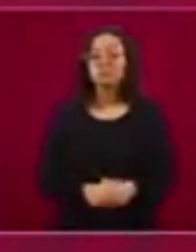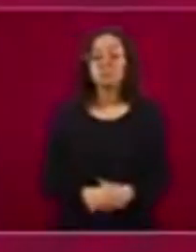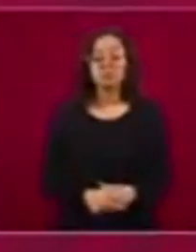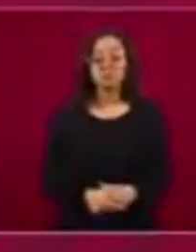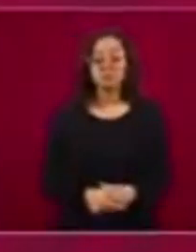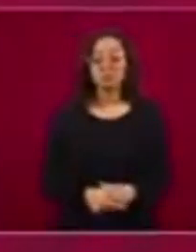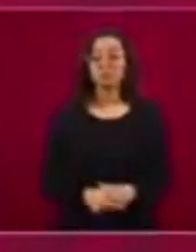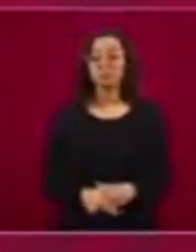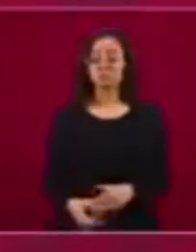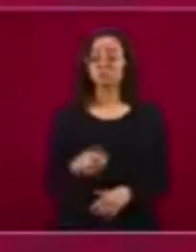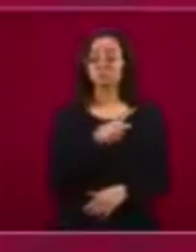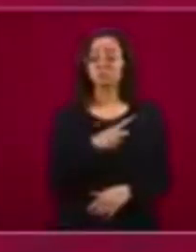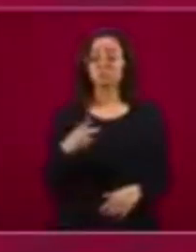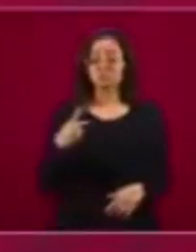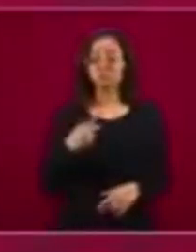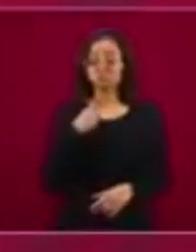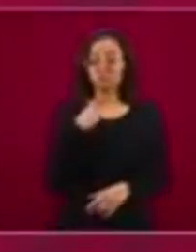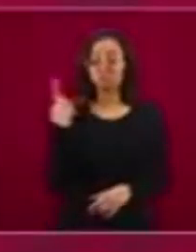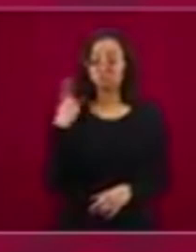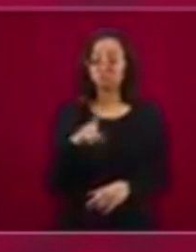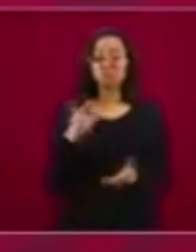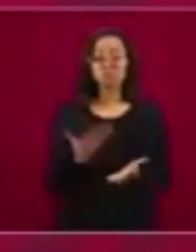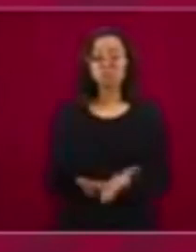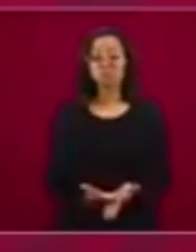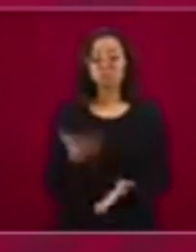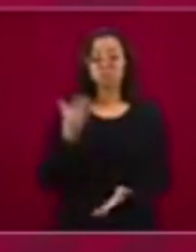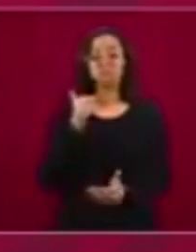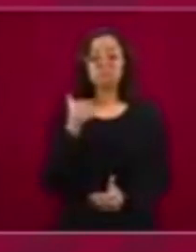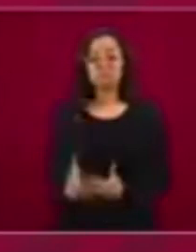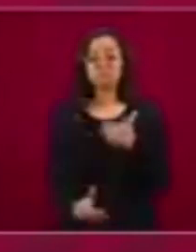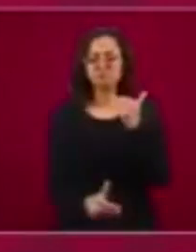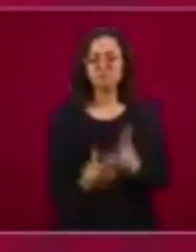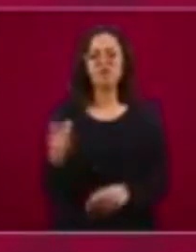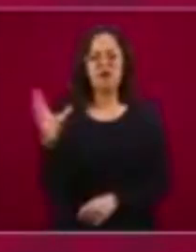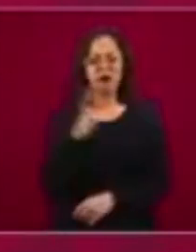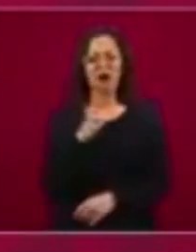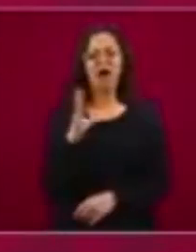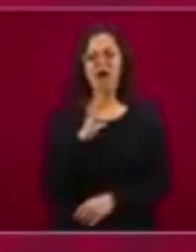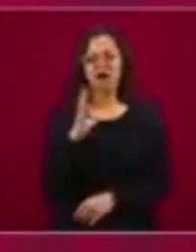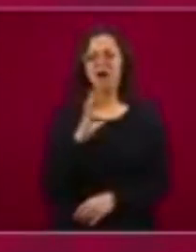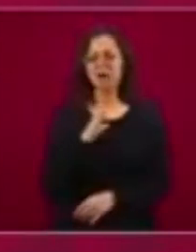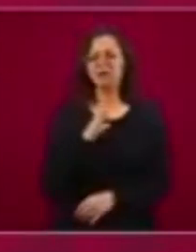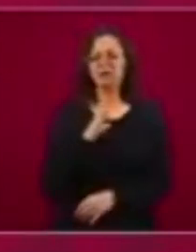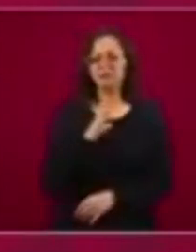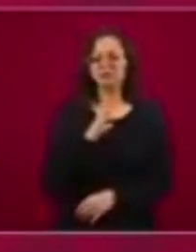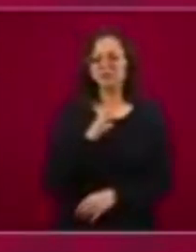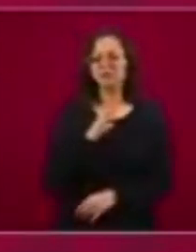instancias para castigar actos de corrupción.